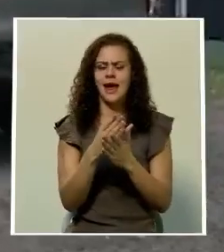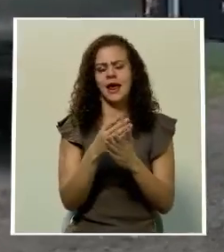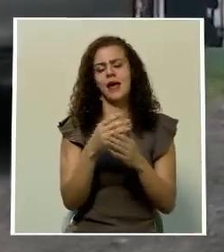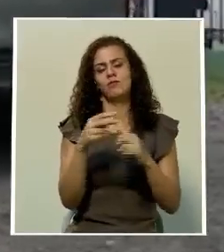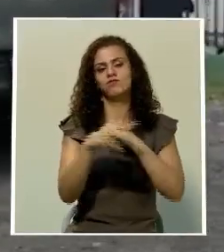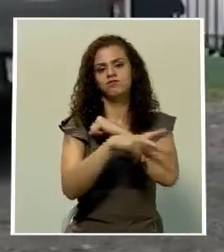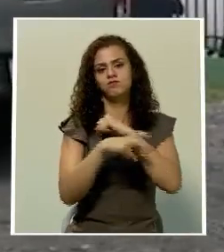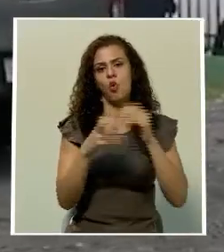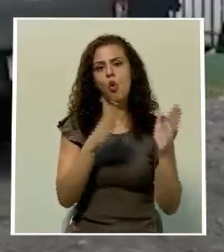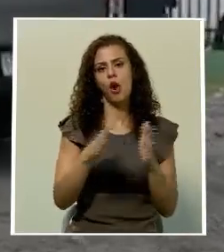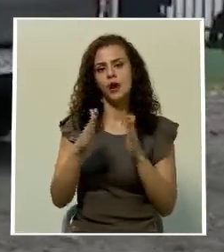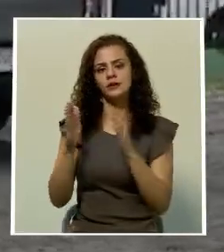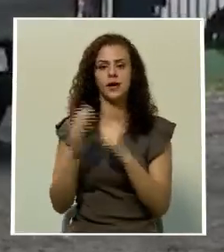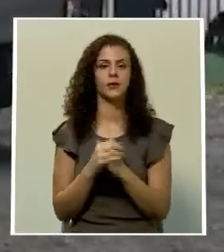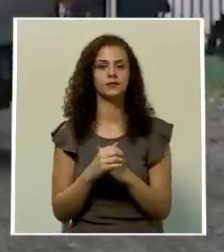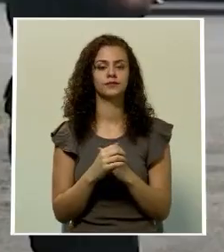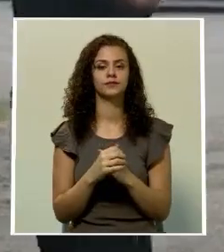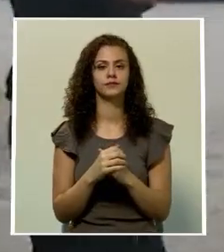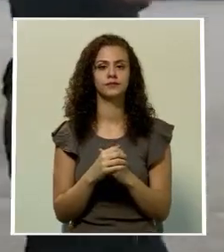organizado.